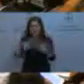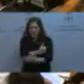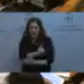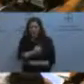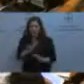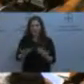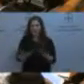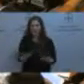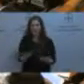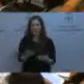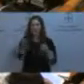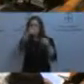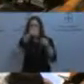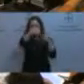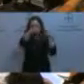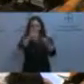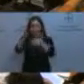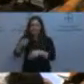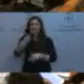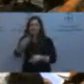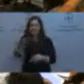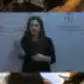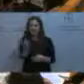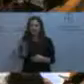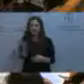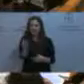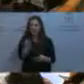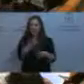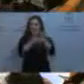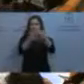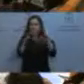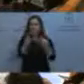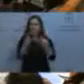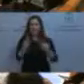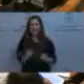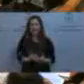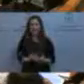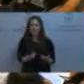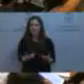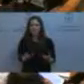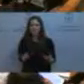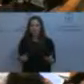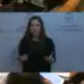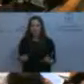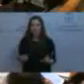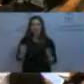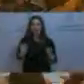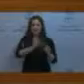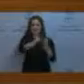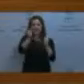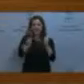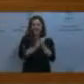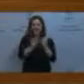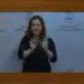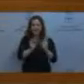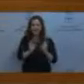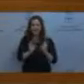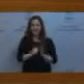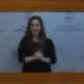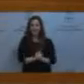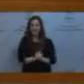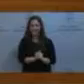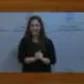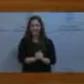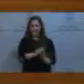Y ustedes venían a decir que parásemos esa ley. Vamos, primer cuento. Segundo cuento. El que nos ocupa. Sí,